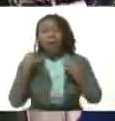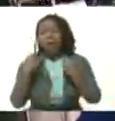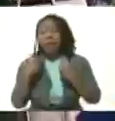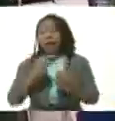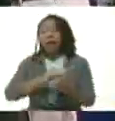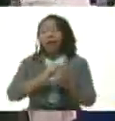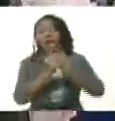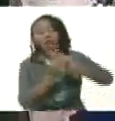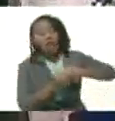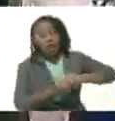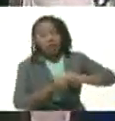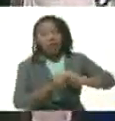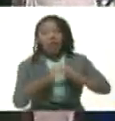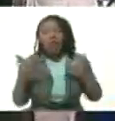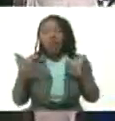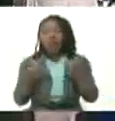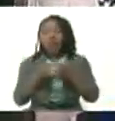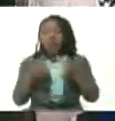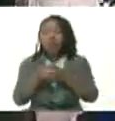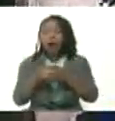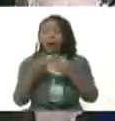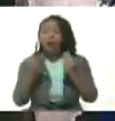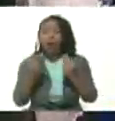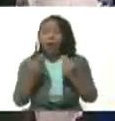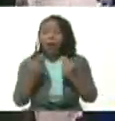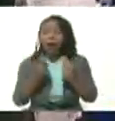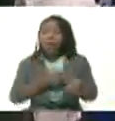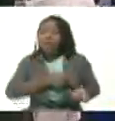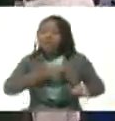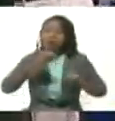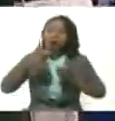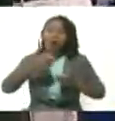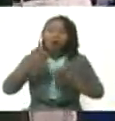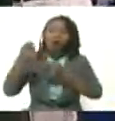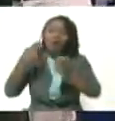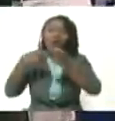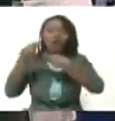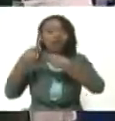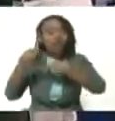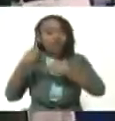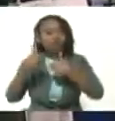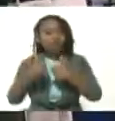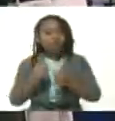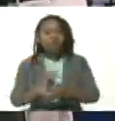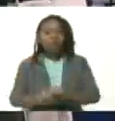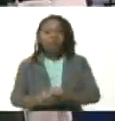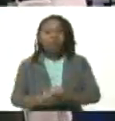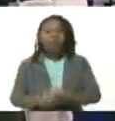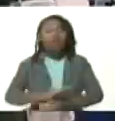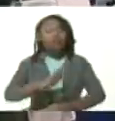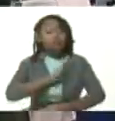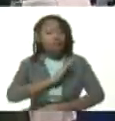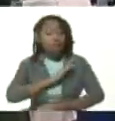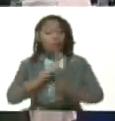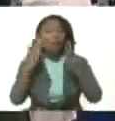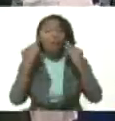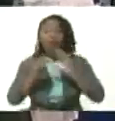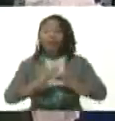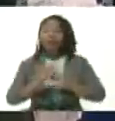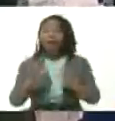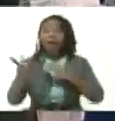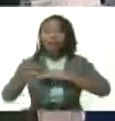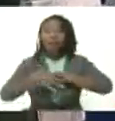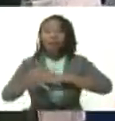en un sector económico exportador, el sector farmacéutico. Tenemos la experiencia, la